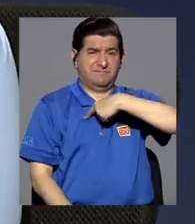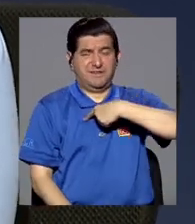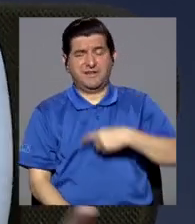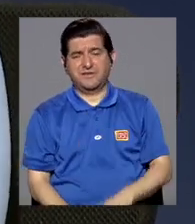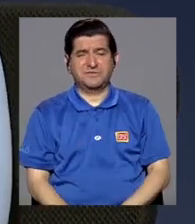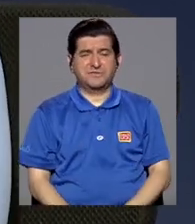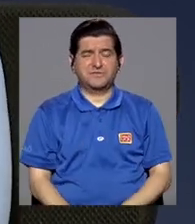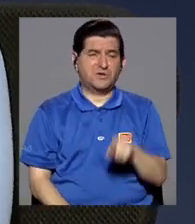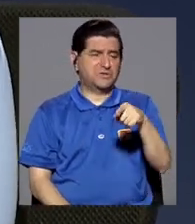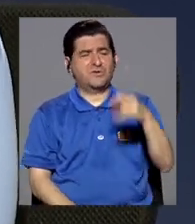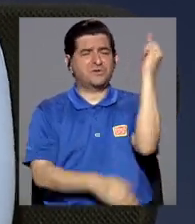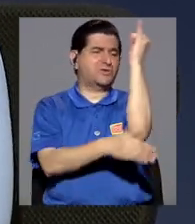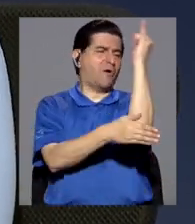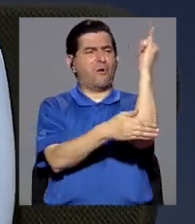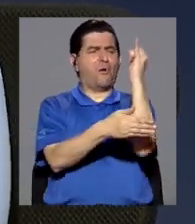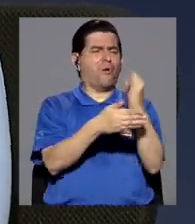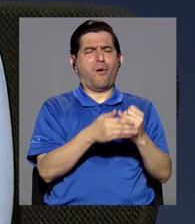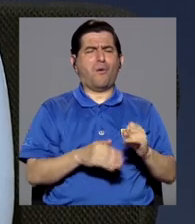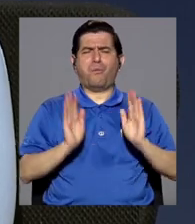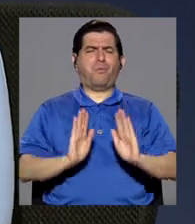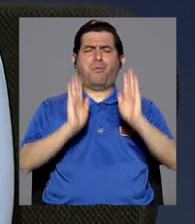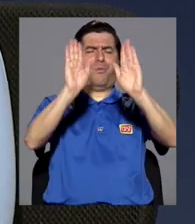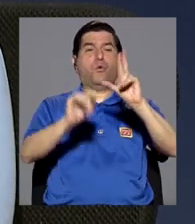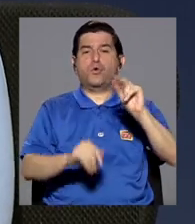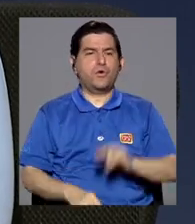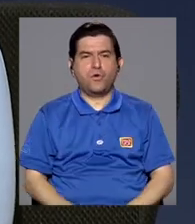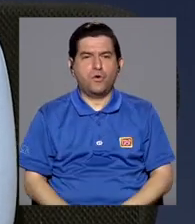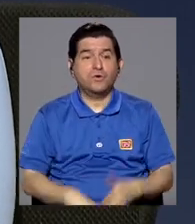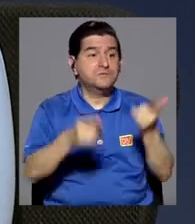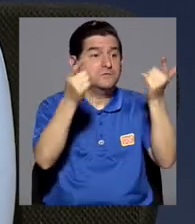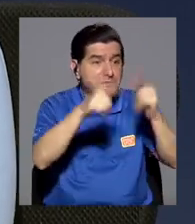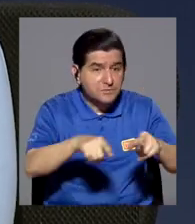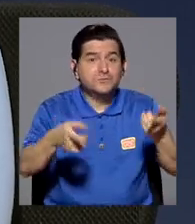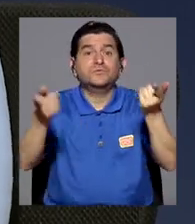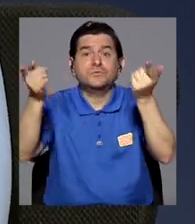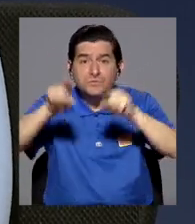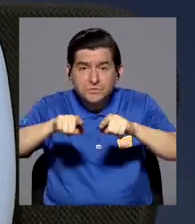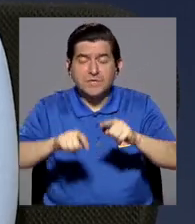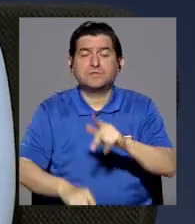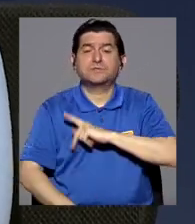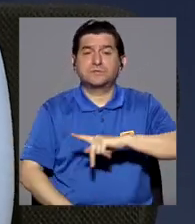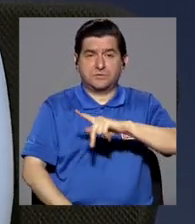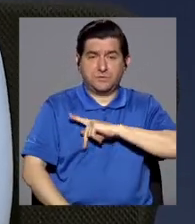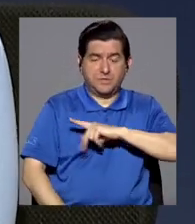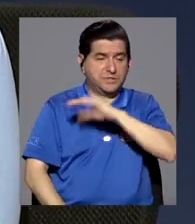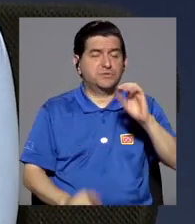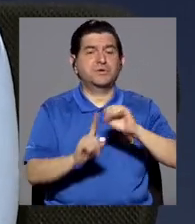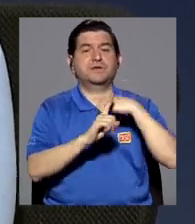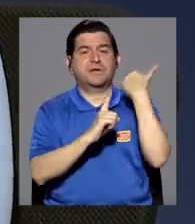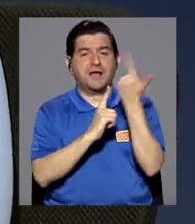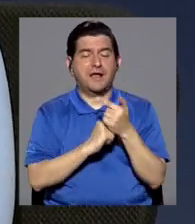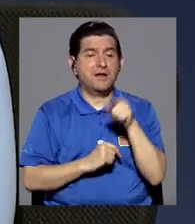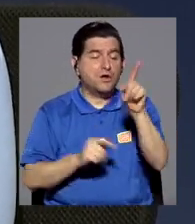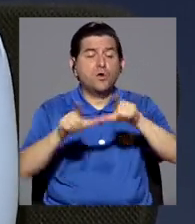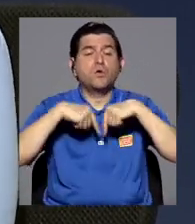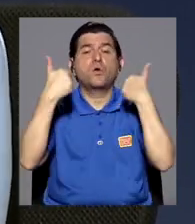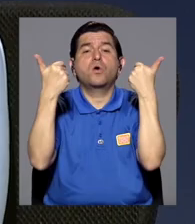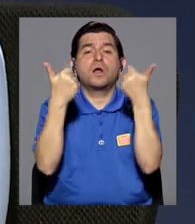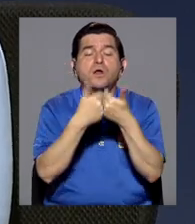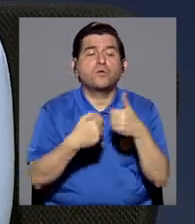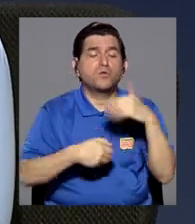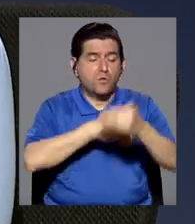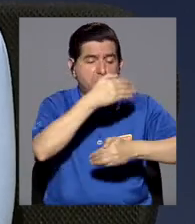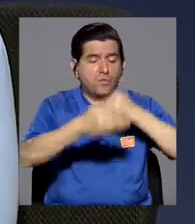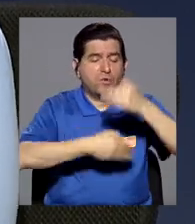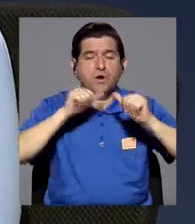una gran obra de arte en este caso sino se trata de lo que está pasando a nivel personal y a nivel social con ese grupo que